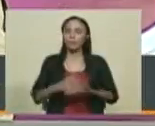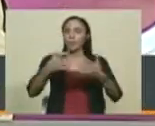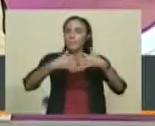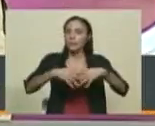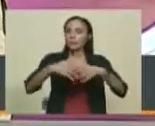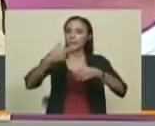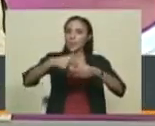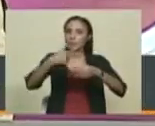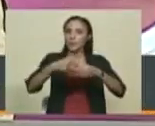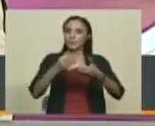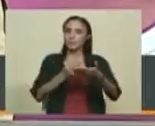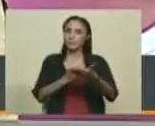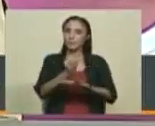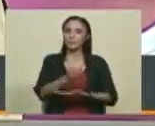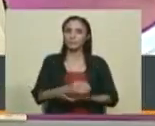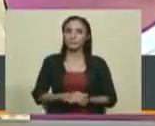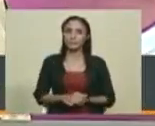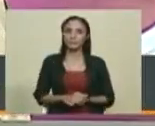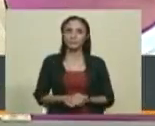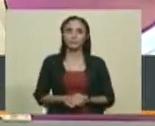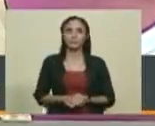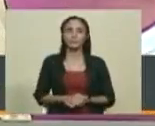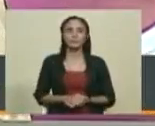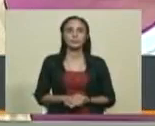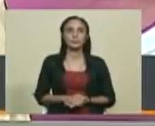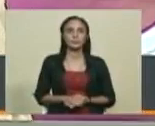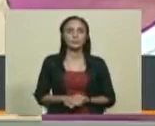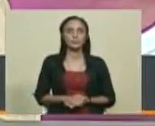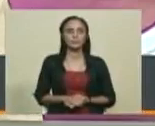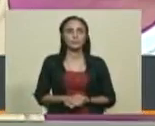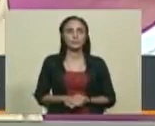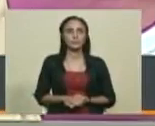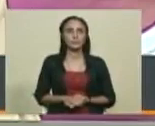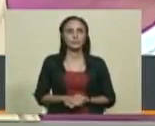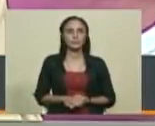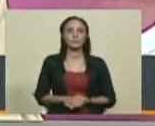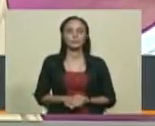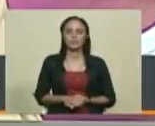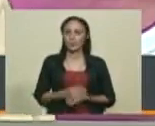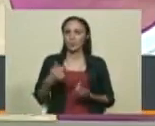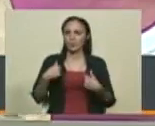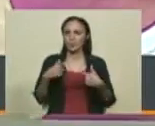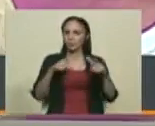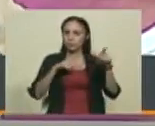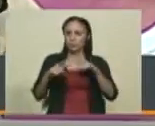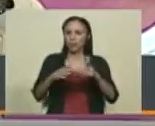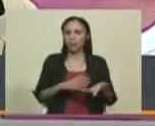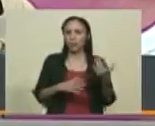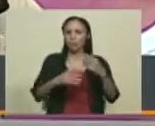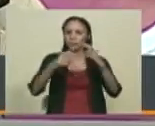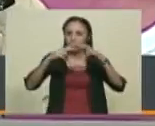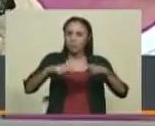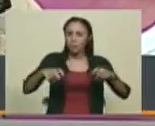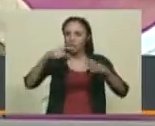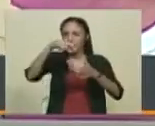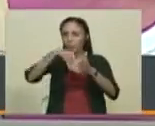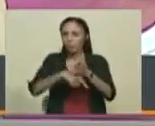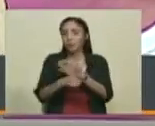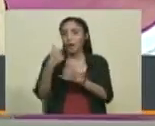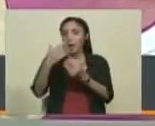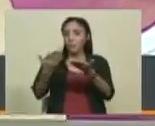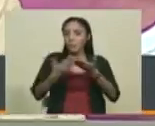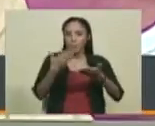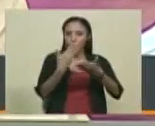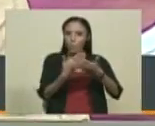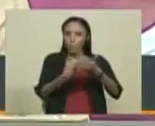Es un gran motor la industria petrolera. Ya he conocido buena parte de las propuestas que ustedes han traído